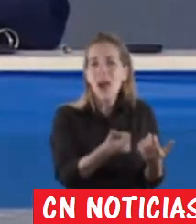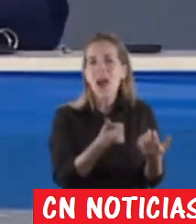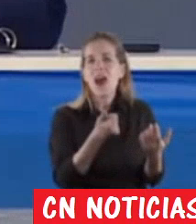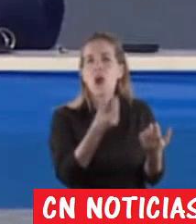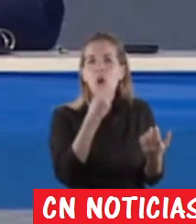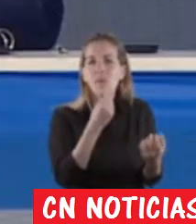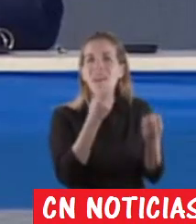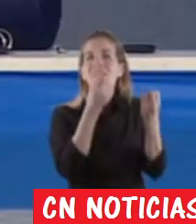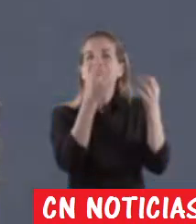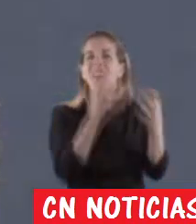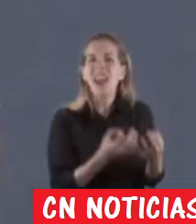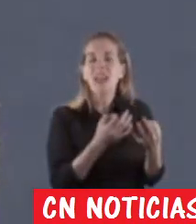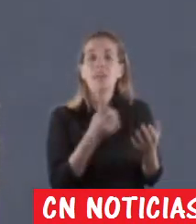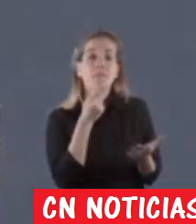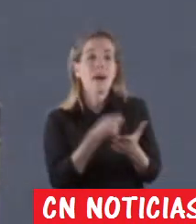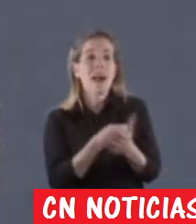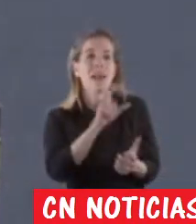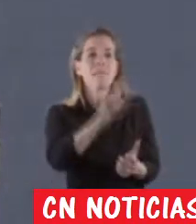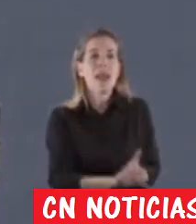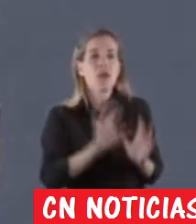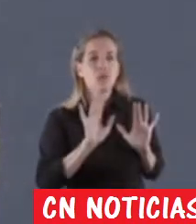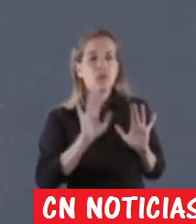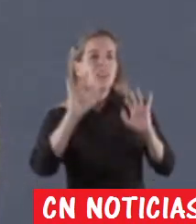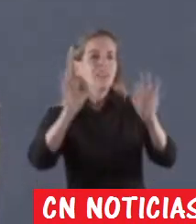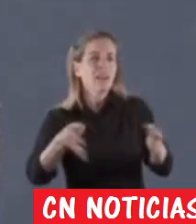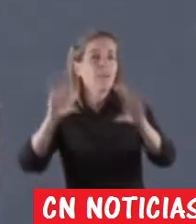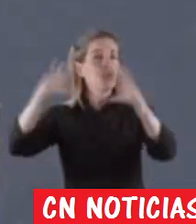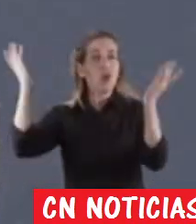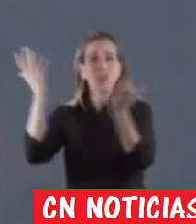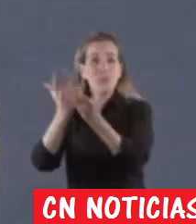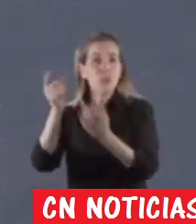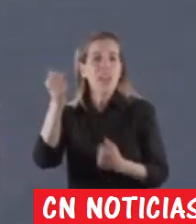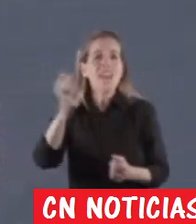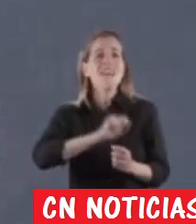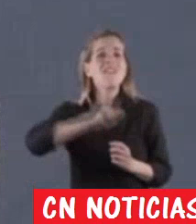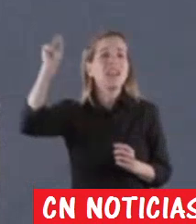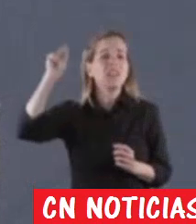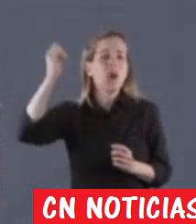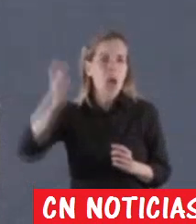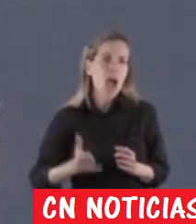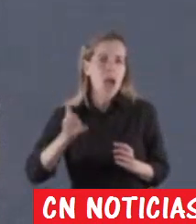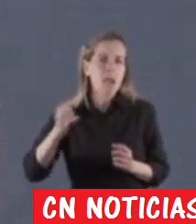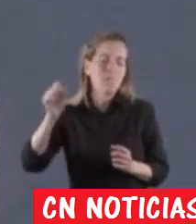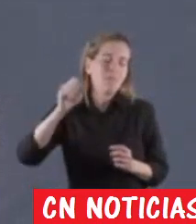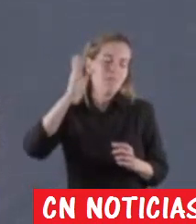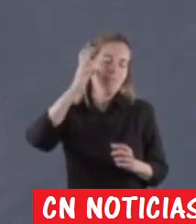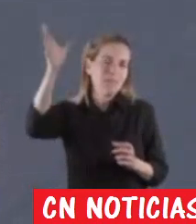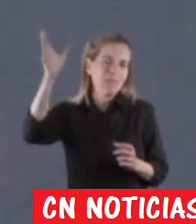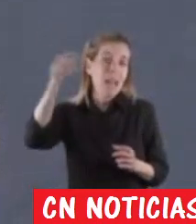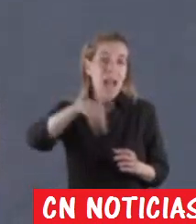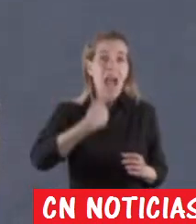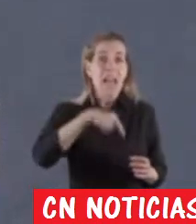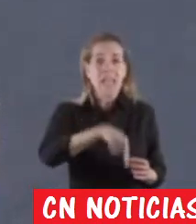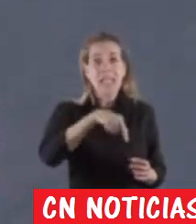Que el mundo vive una inflación inesperada, es cierto. Que esa inflación golpea más en la Argentina